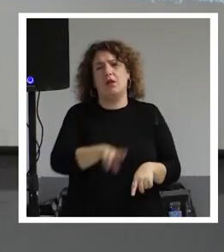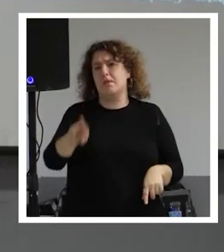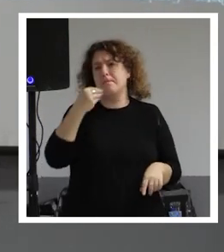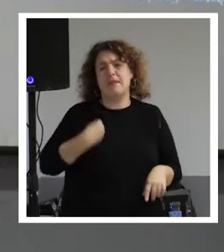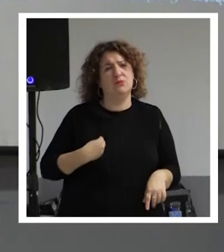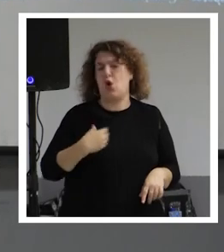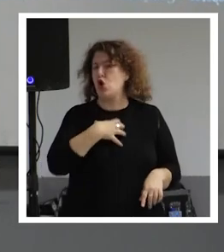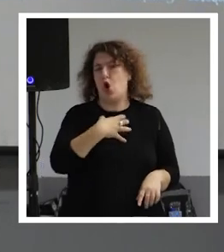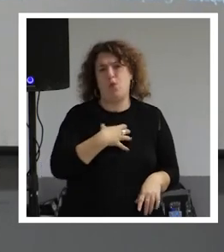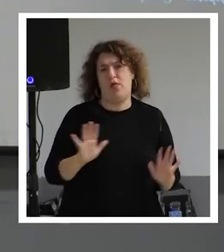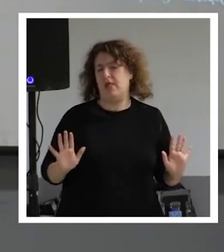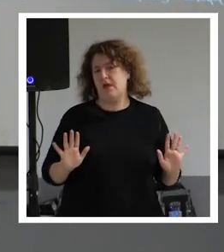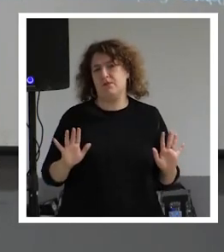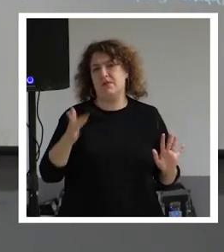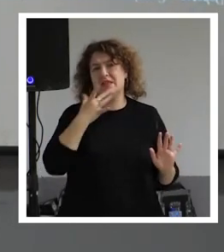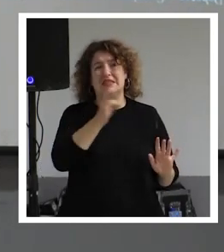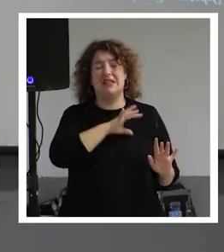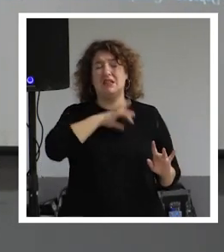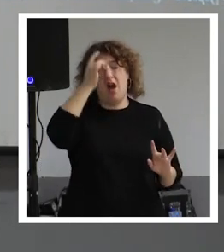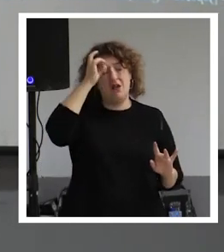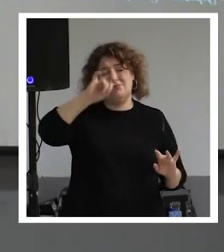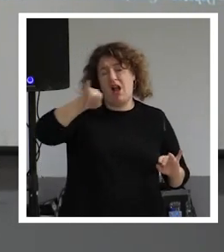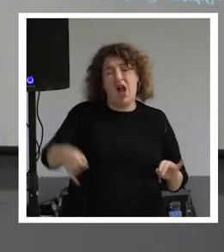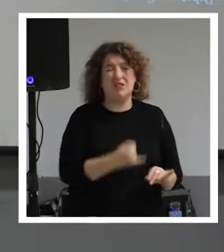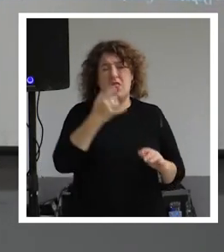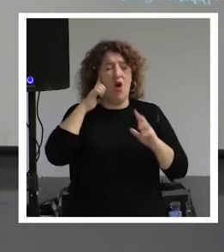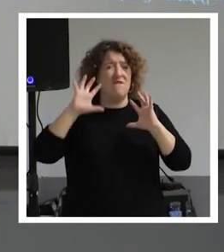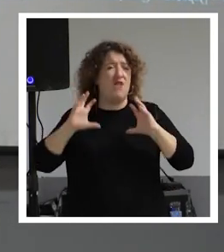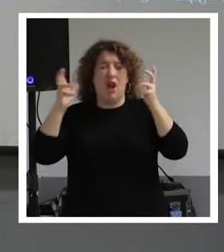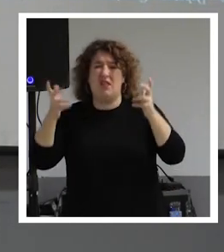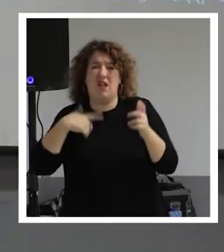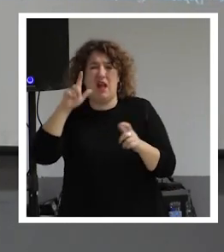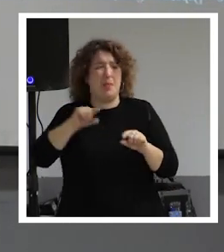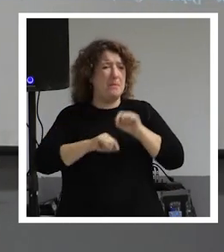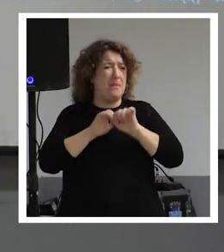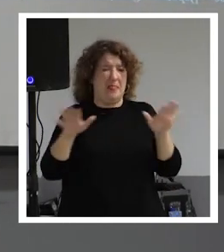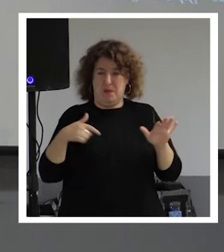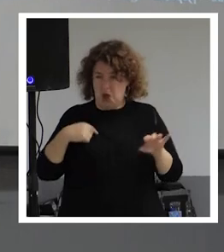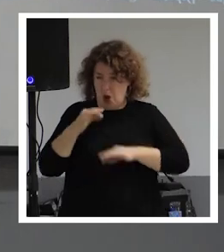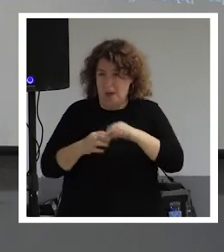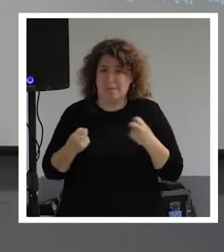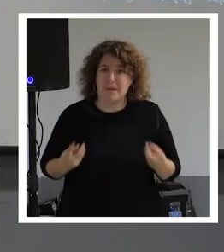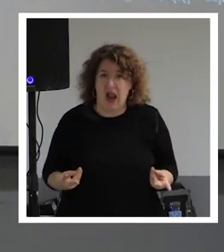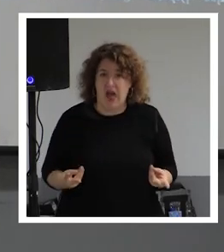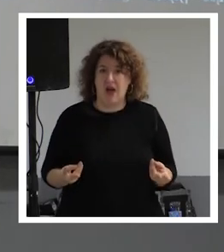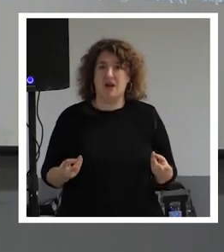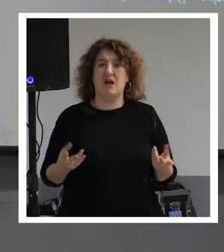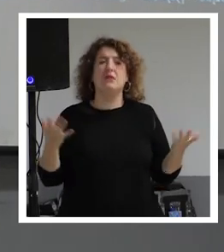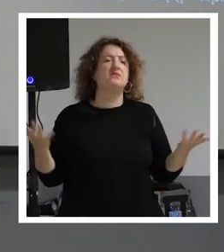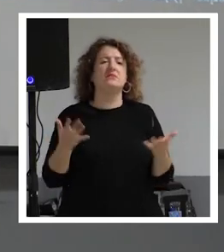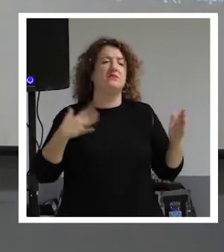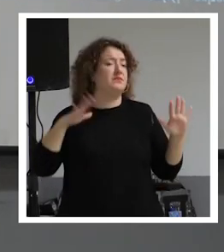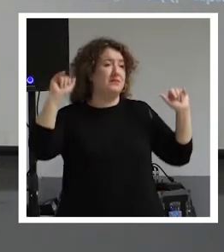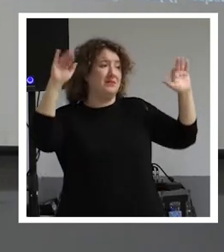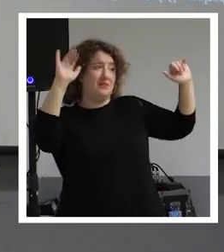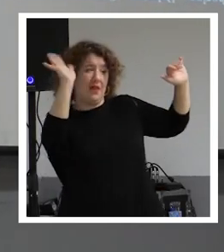policía se eventualmente se va a la cárcel también tenía una familia que está sufriendo por tanto no puede ser un mecanismo permanente y